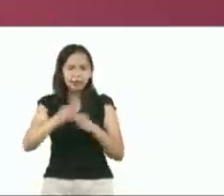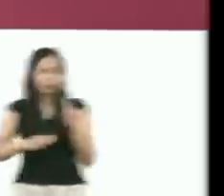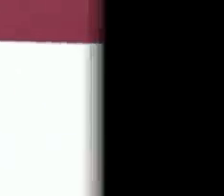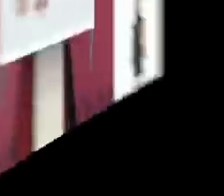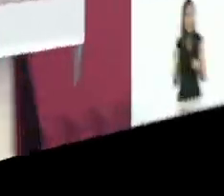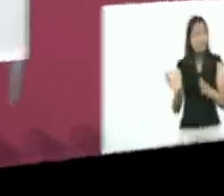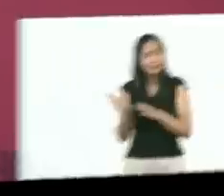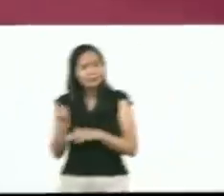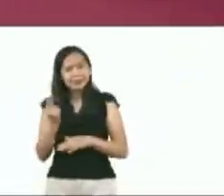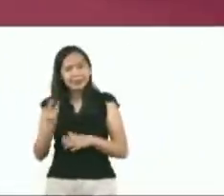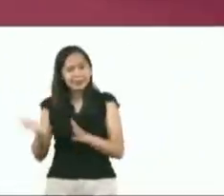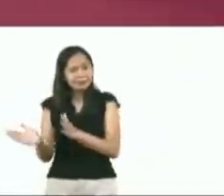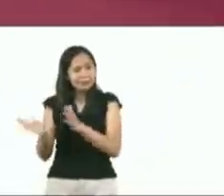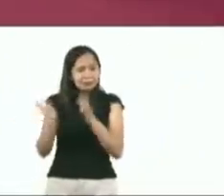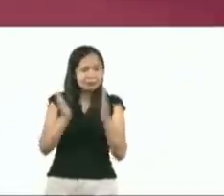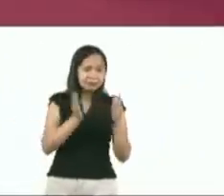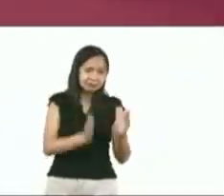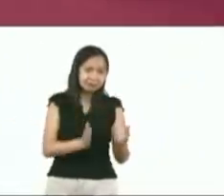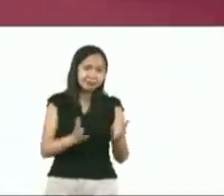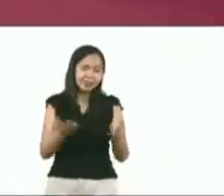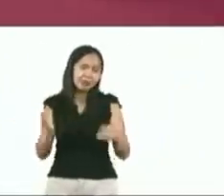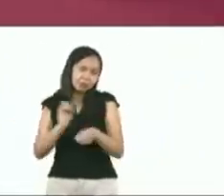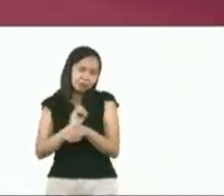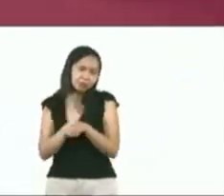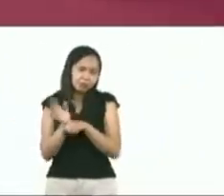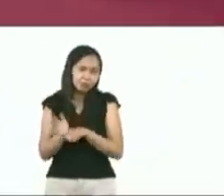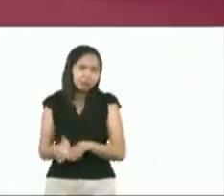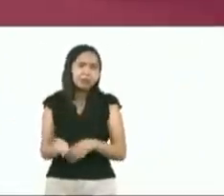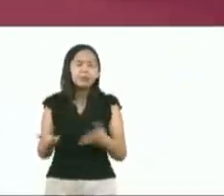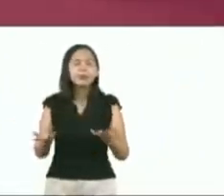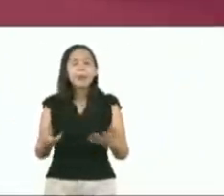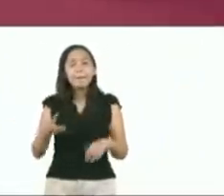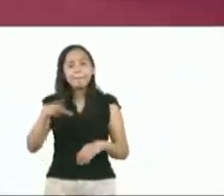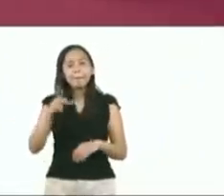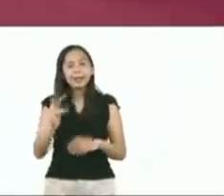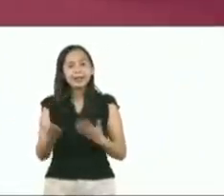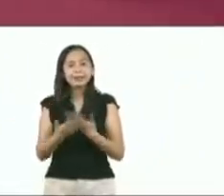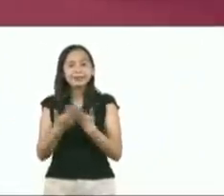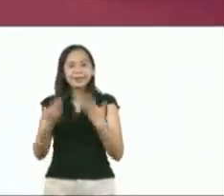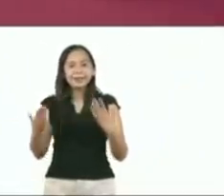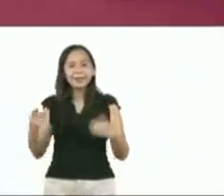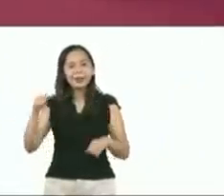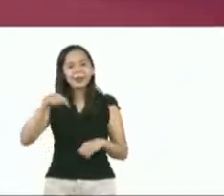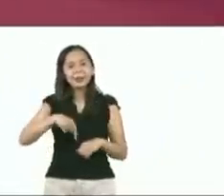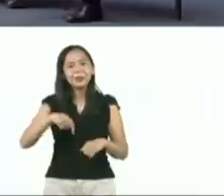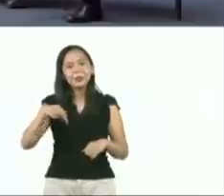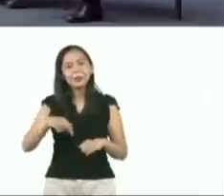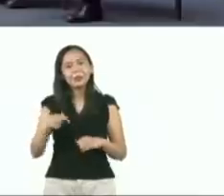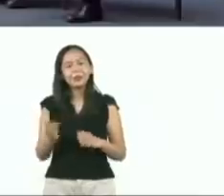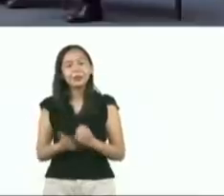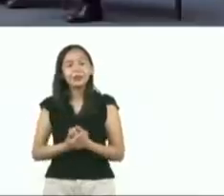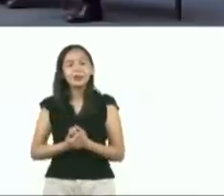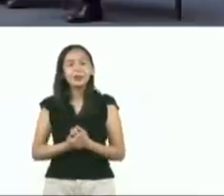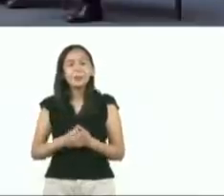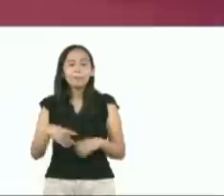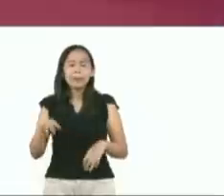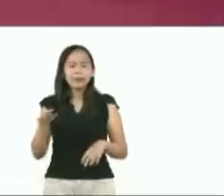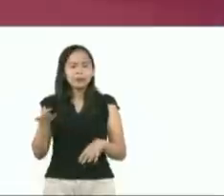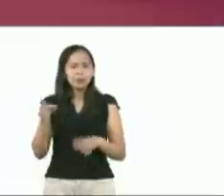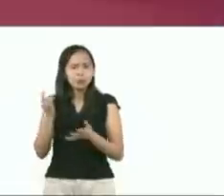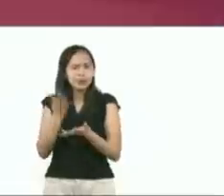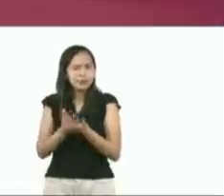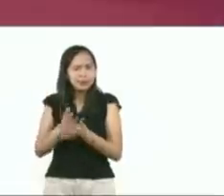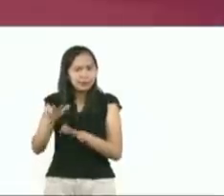boxeo. Pero pues, generosamente, hoy el evento no solamente es de